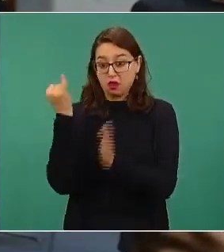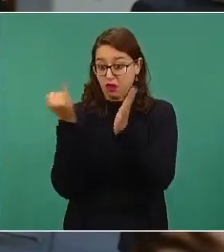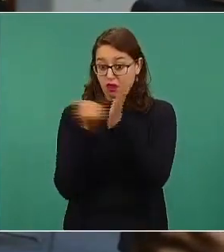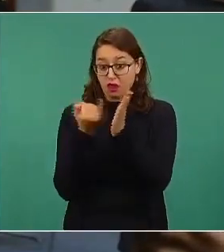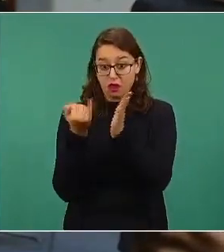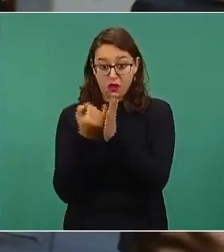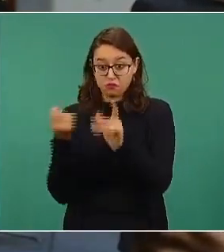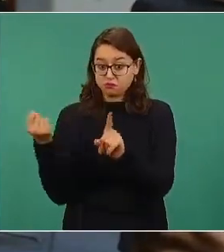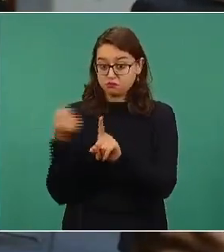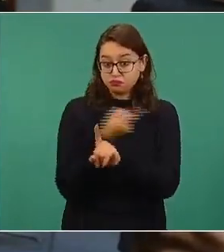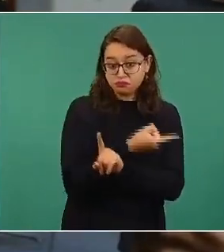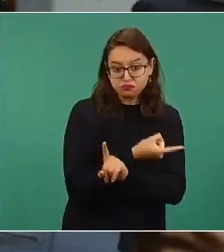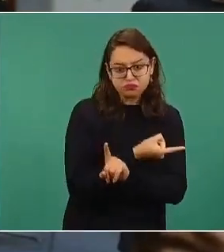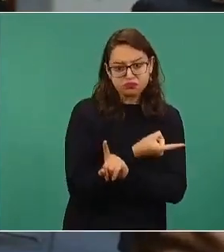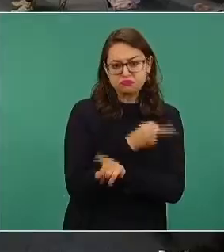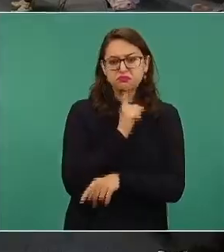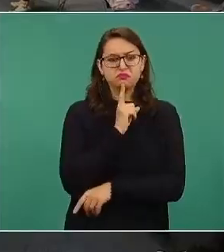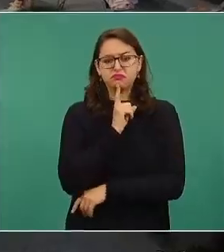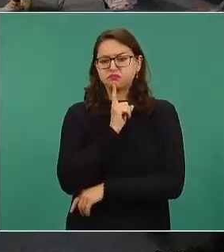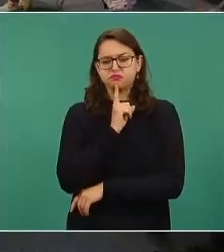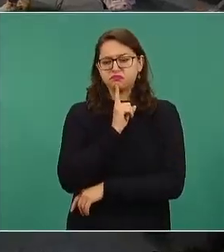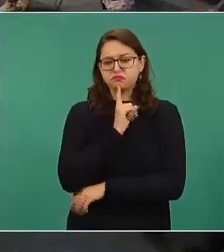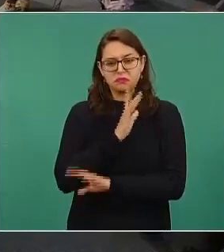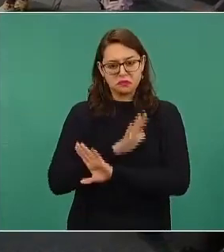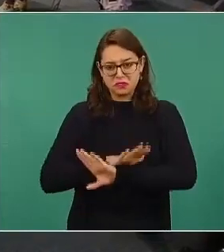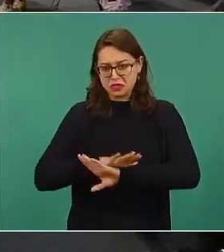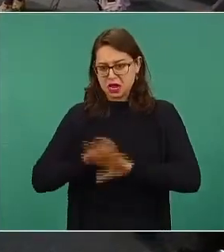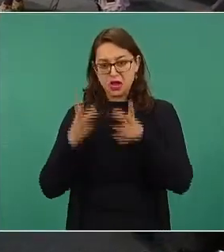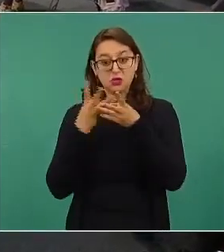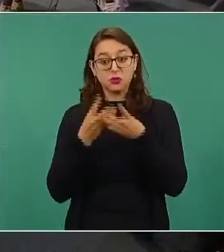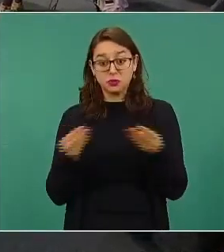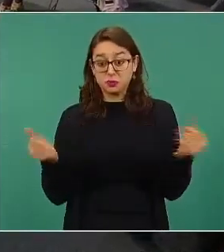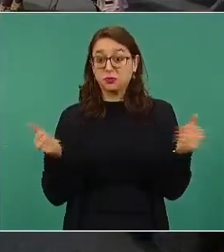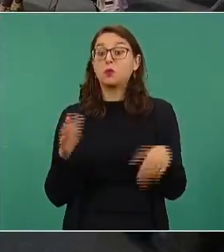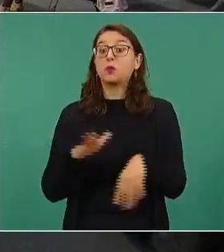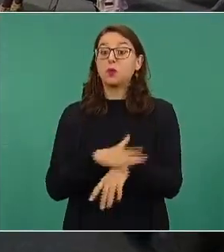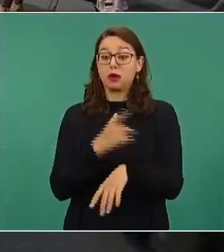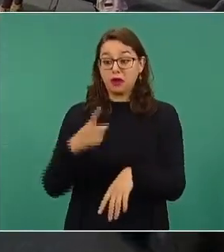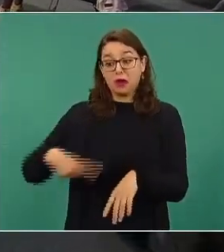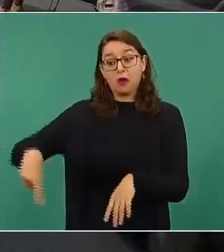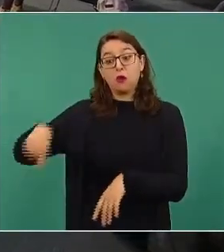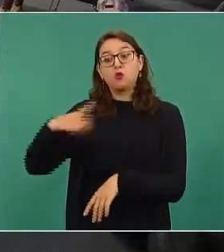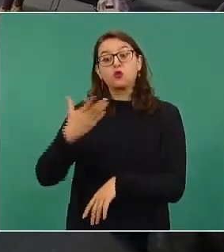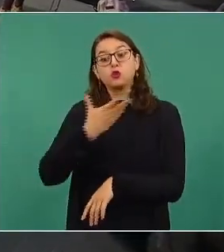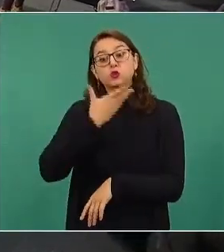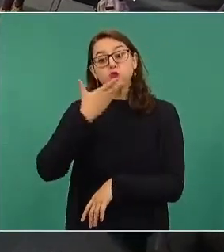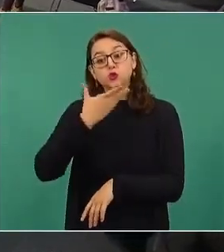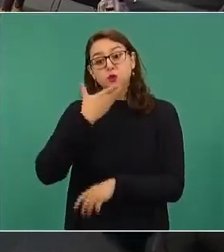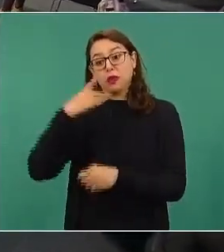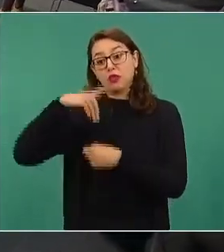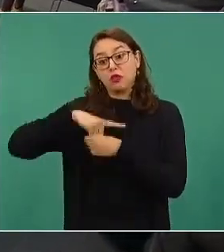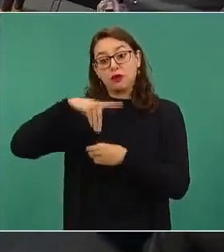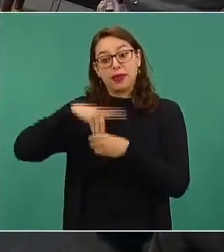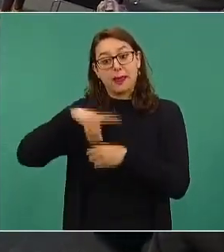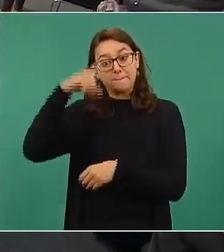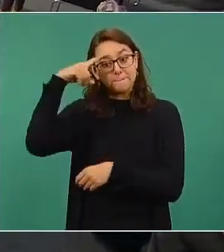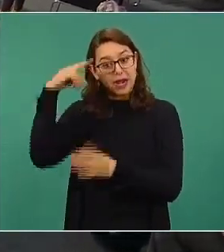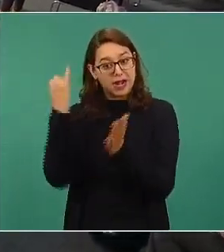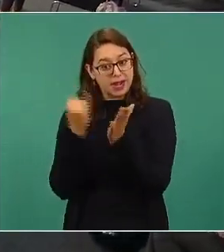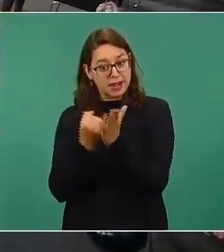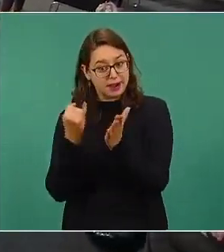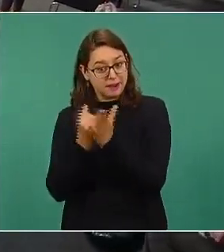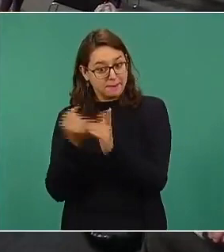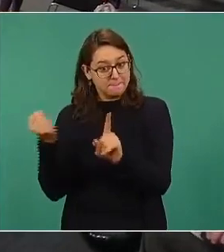en estos círculos financieros internacionales. Y creo que también es muy